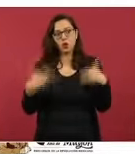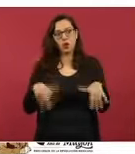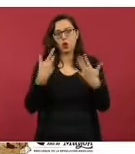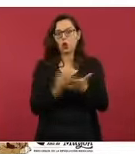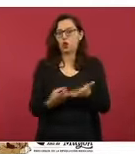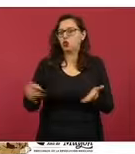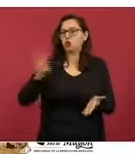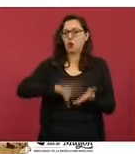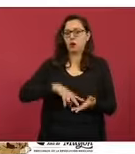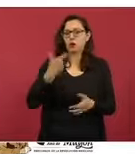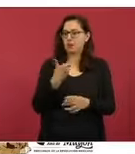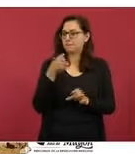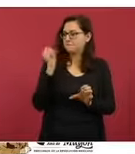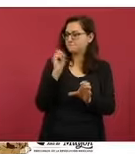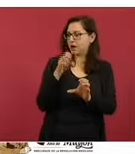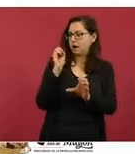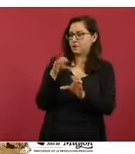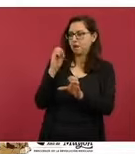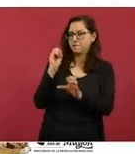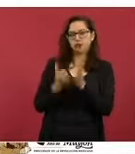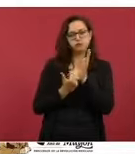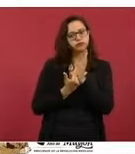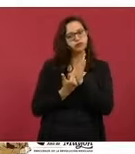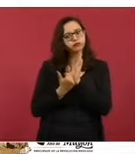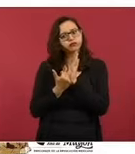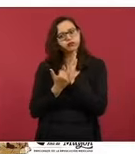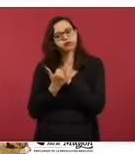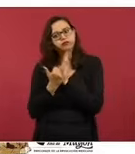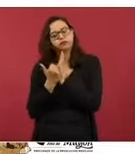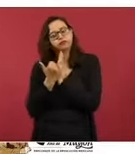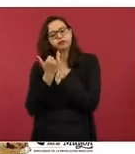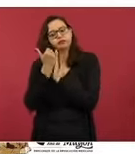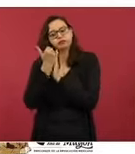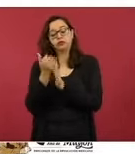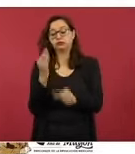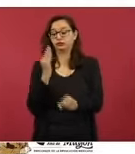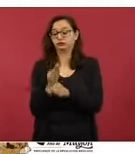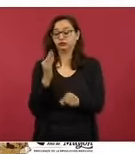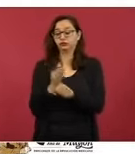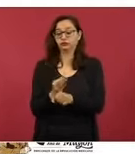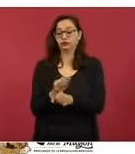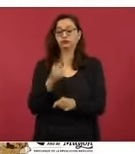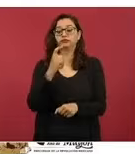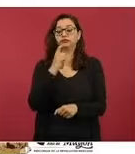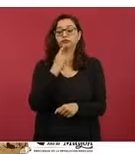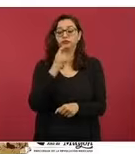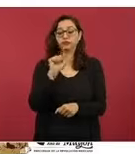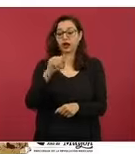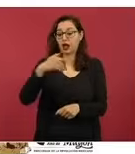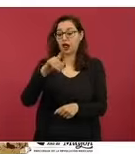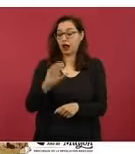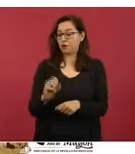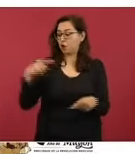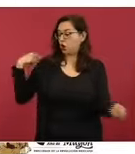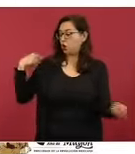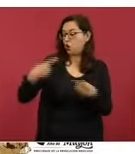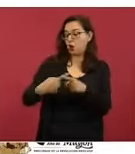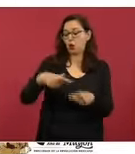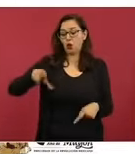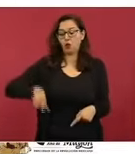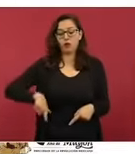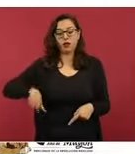y héroes acá a nuestro país. Y en estos tres años del gobierno del presidente Andrés Manuel López